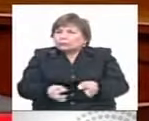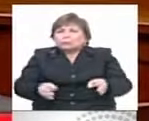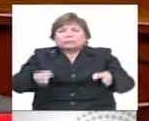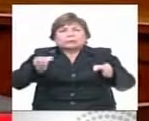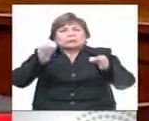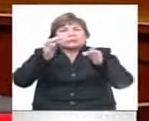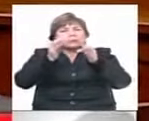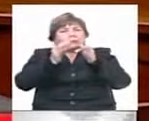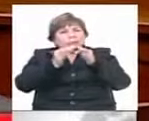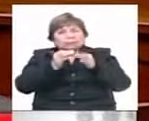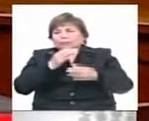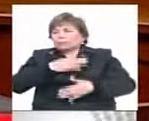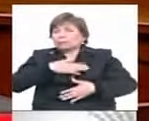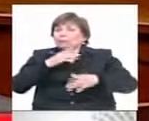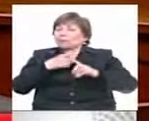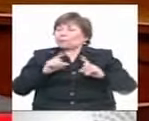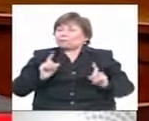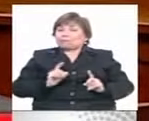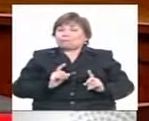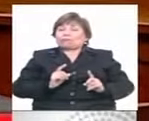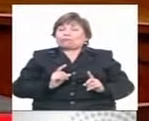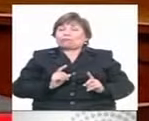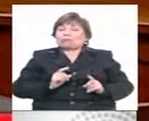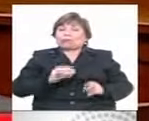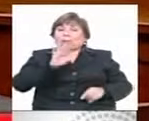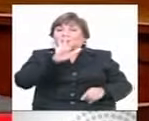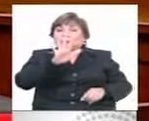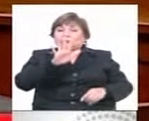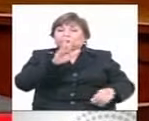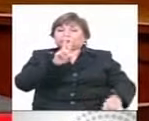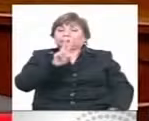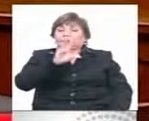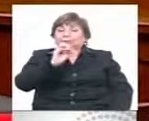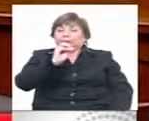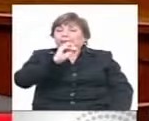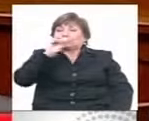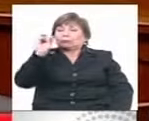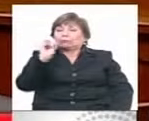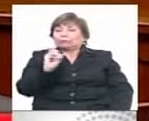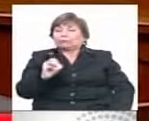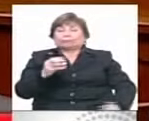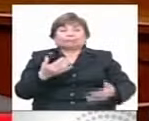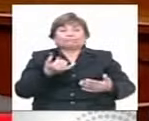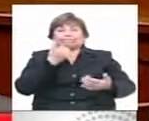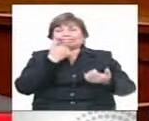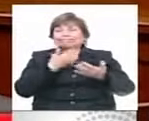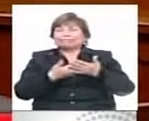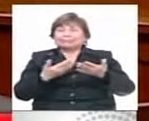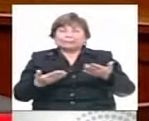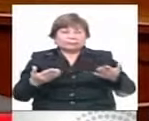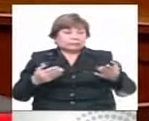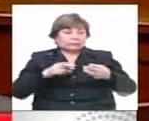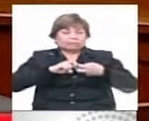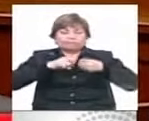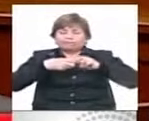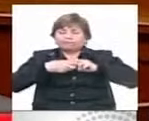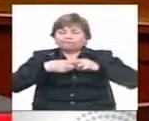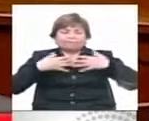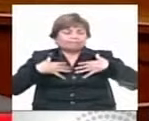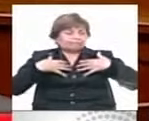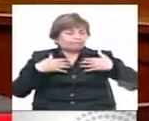física. Sin embargo, apenas entre el 5 y el 20% de la población afectada por algún problema en su salud